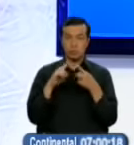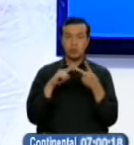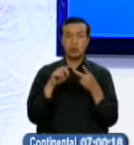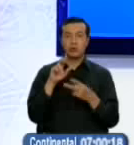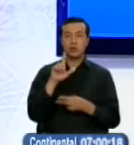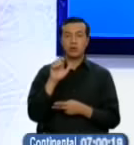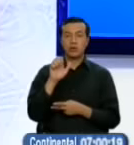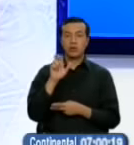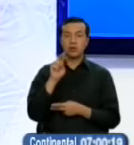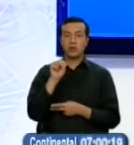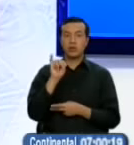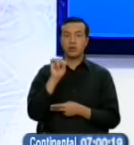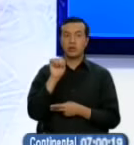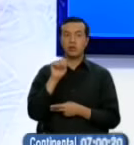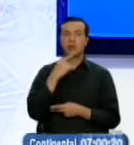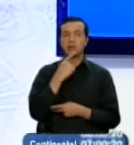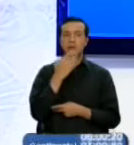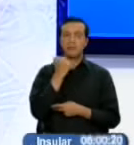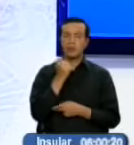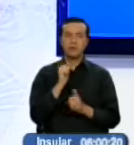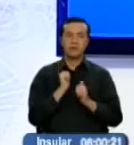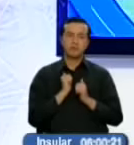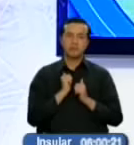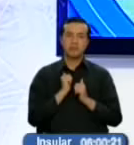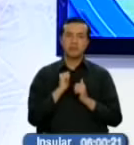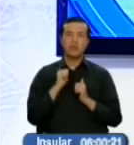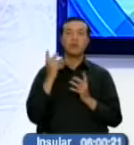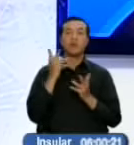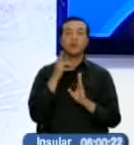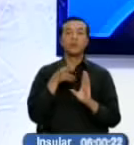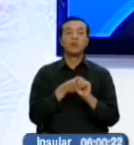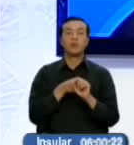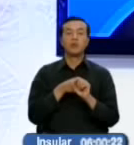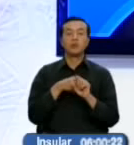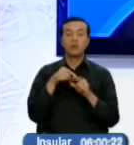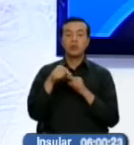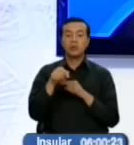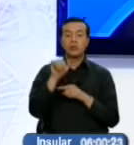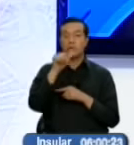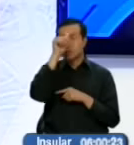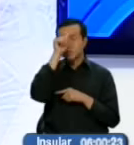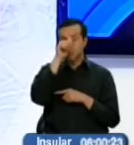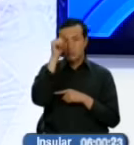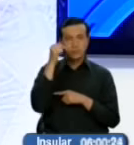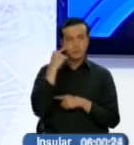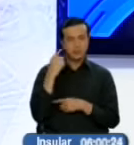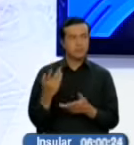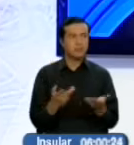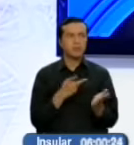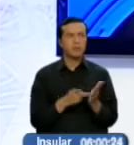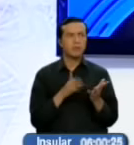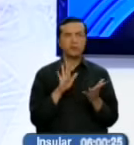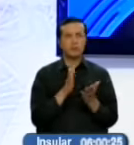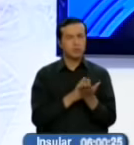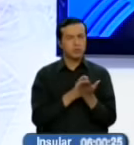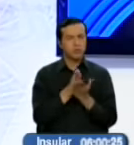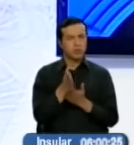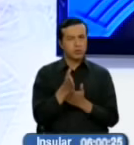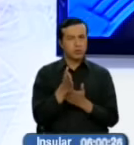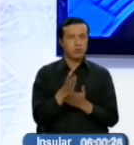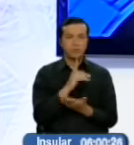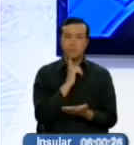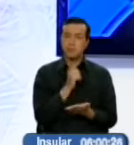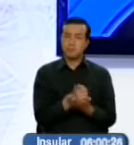Lenín Preciado porque prefiere descansar para lo que será su participación del fin de semana. Vamos a conocer cómo ha sido su carrera y por